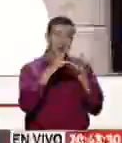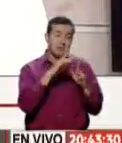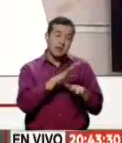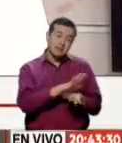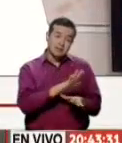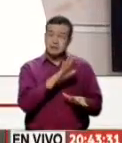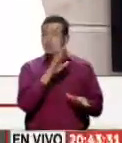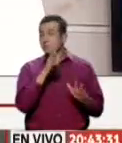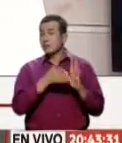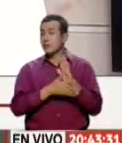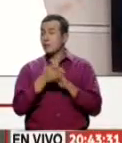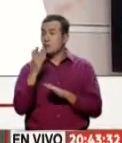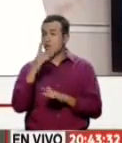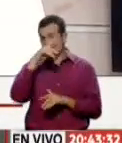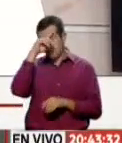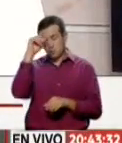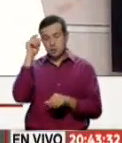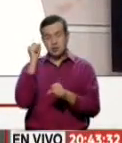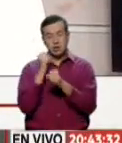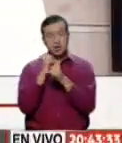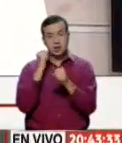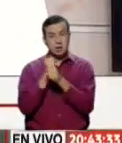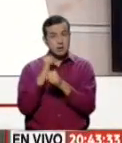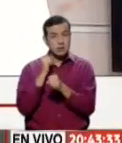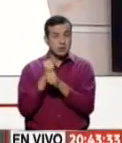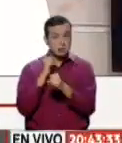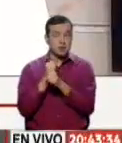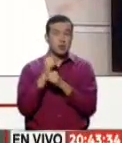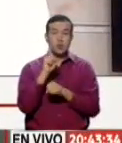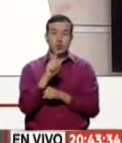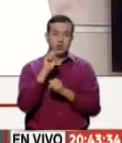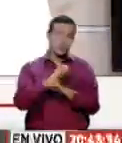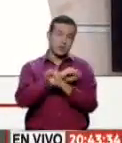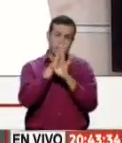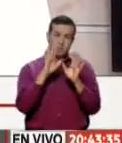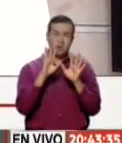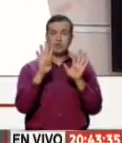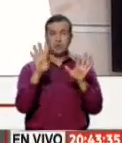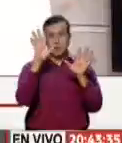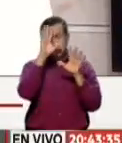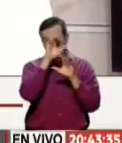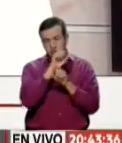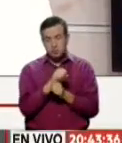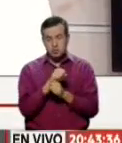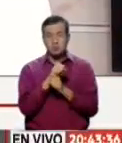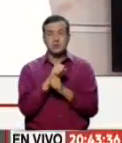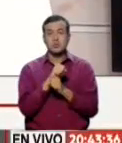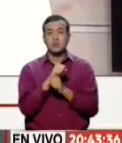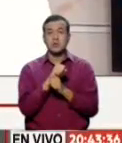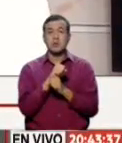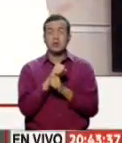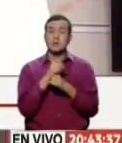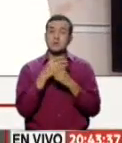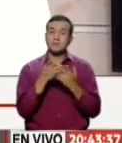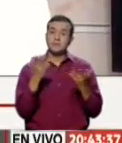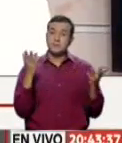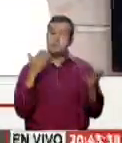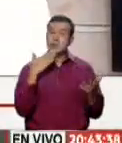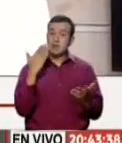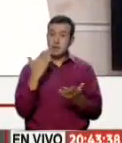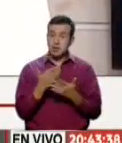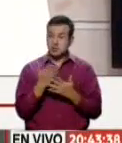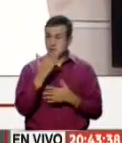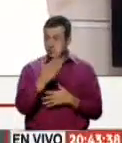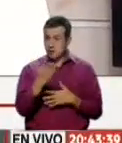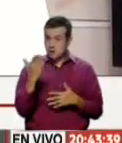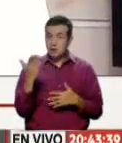Depende mucho el tipo de producción que uno tenga. Entonces se levanta a 1 de la mañana, se acuesta a 9 de la noche. Y es gracias a este reality que